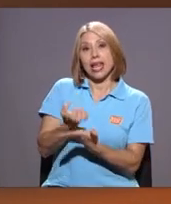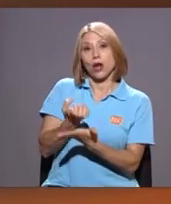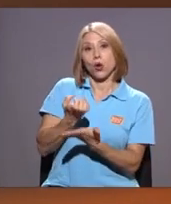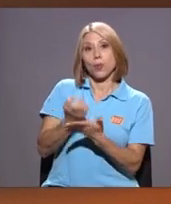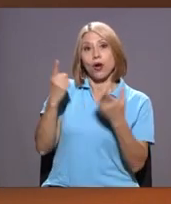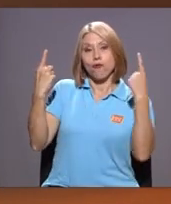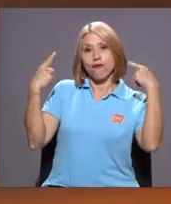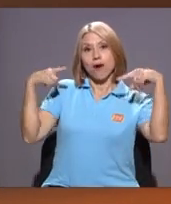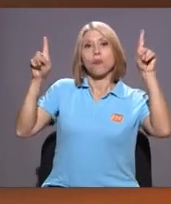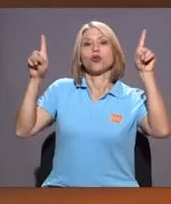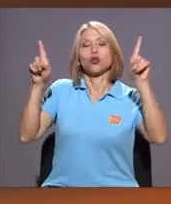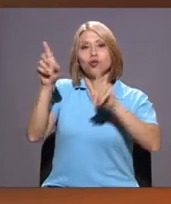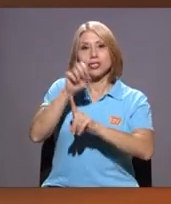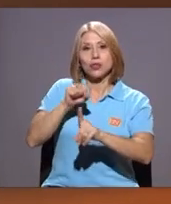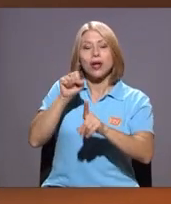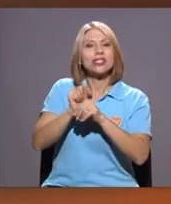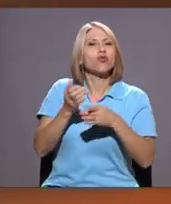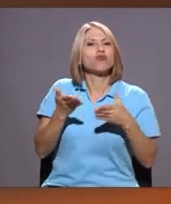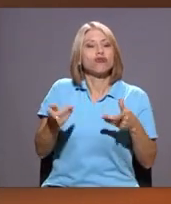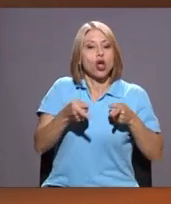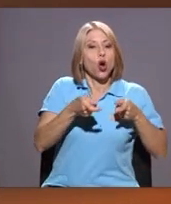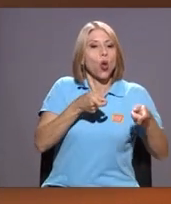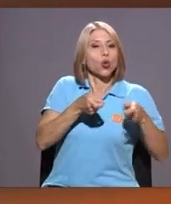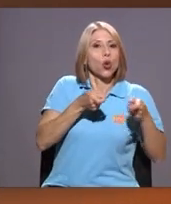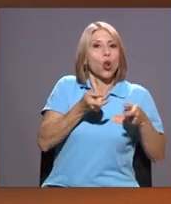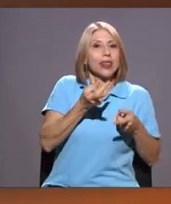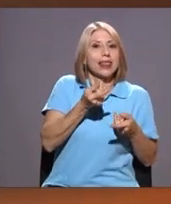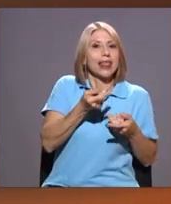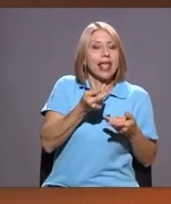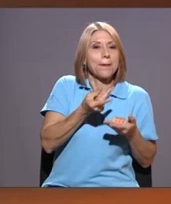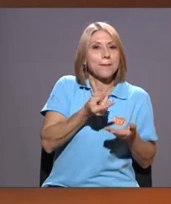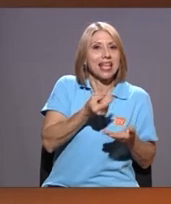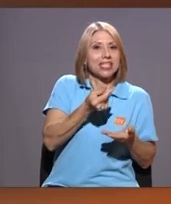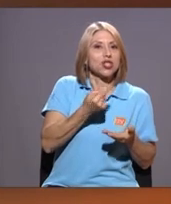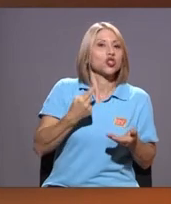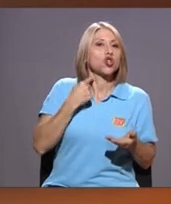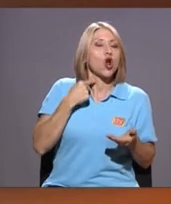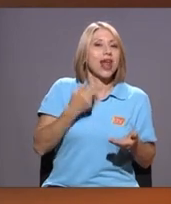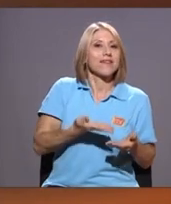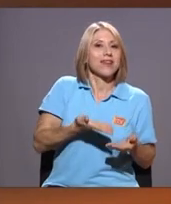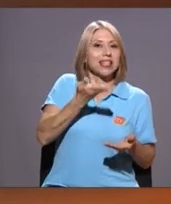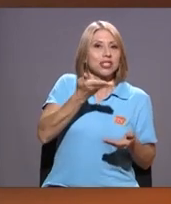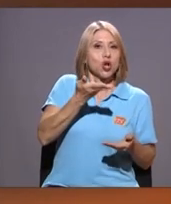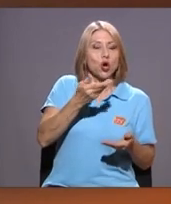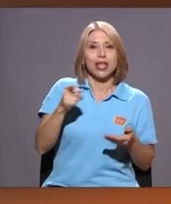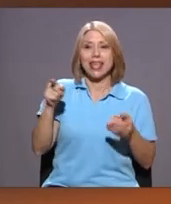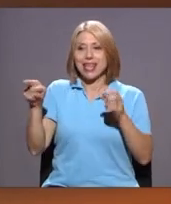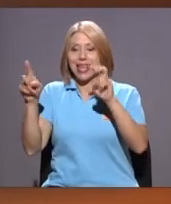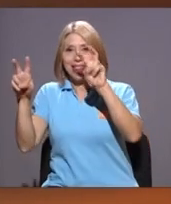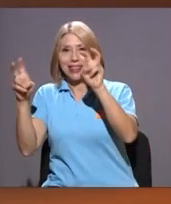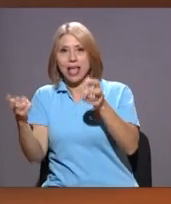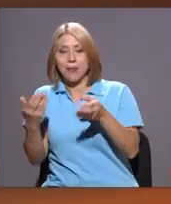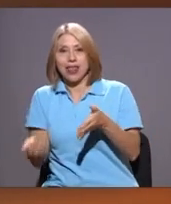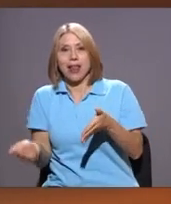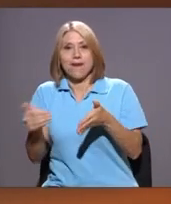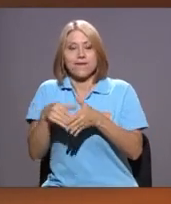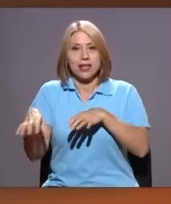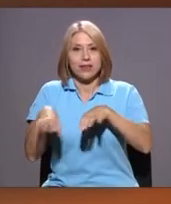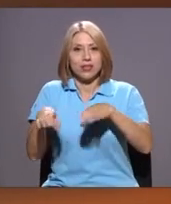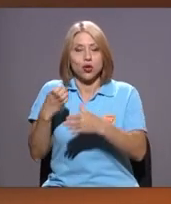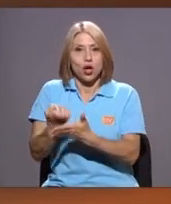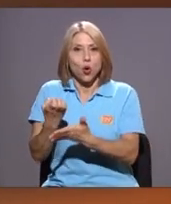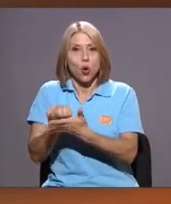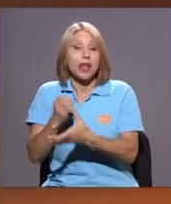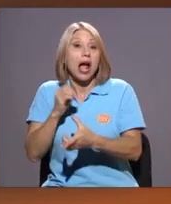un famoso dilema entre el control de precios o la inflación y el tema de la reactivación económica o